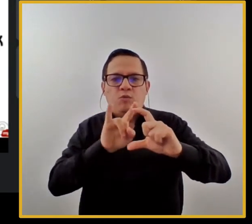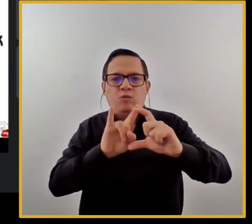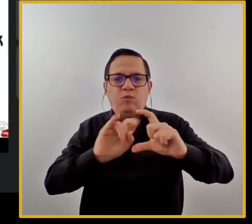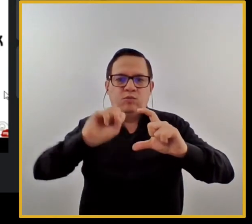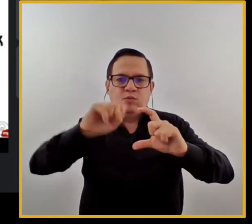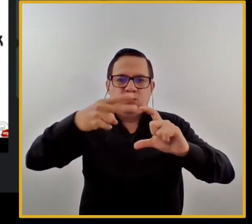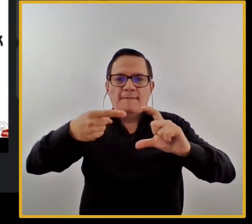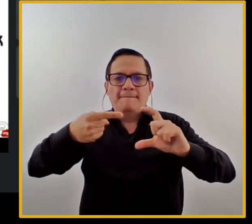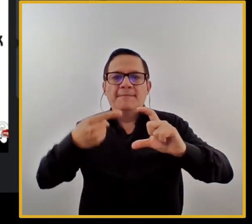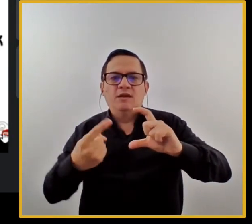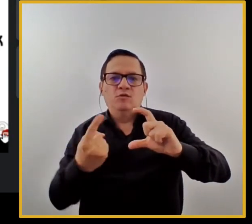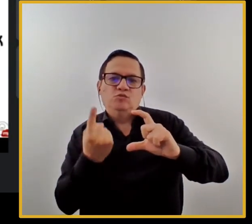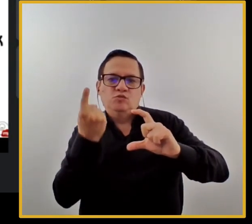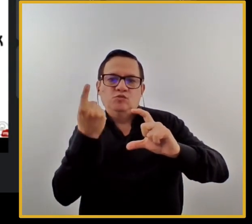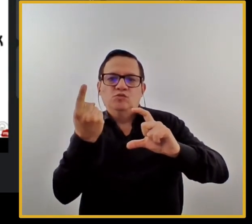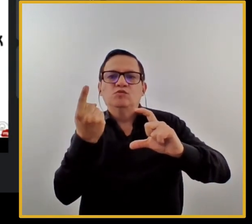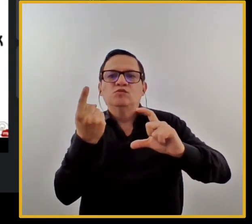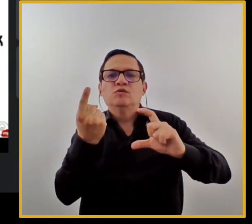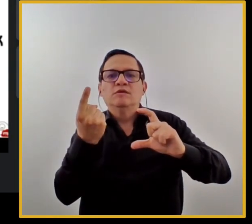menos 1,